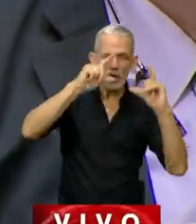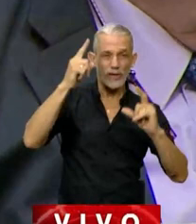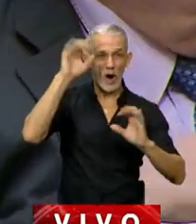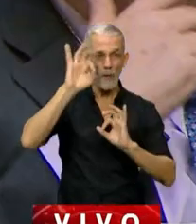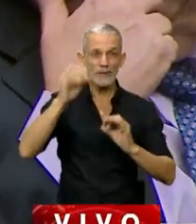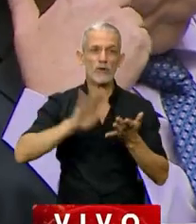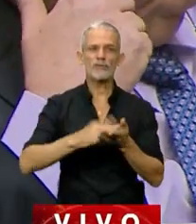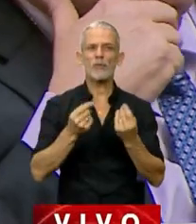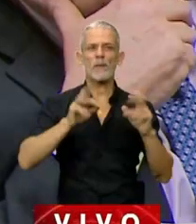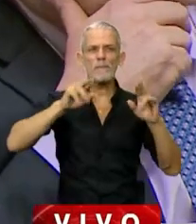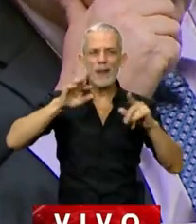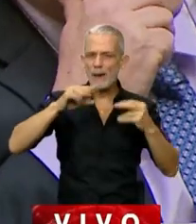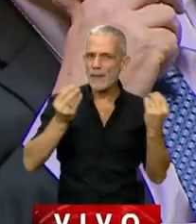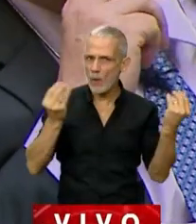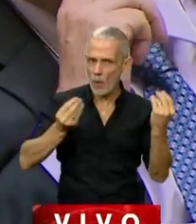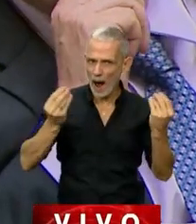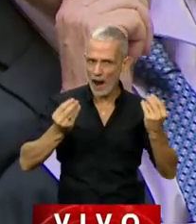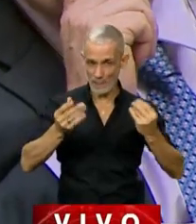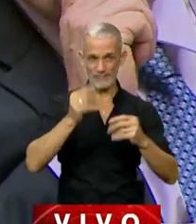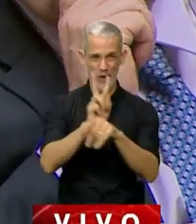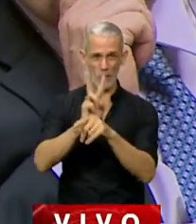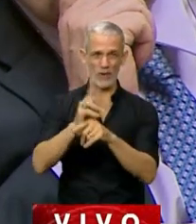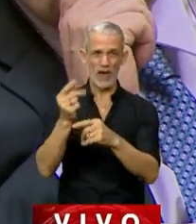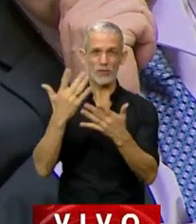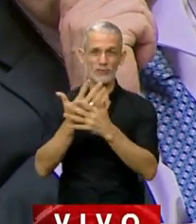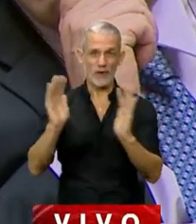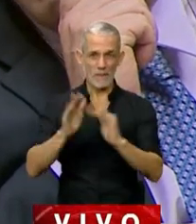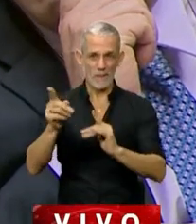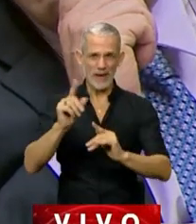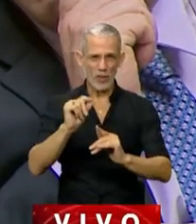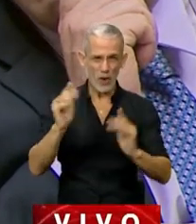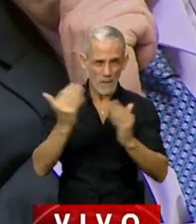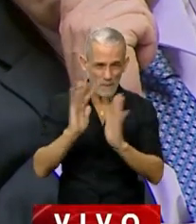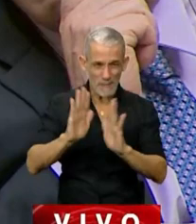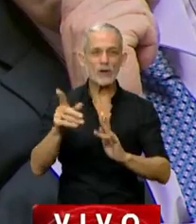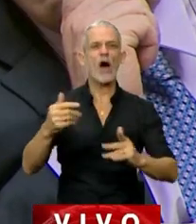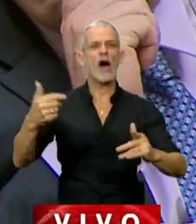relación a qué políticas vamos a implementar. Y los cuidados paliativos en algún punto